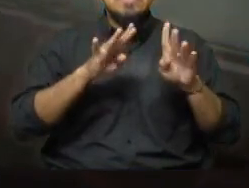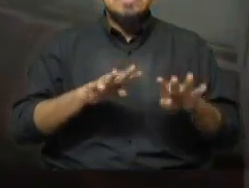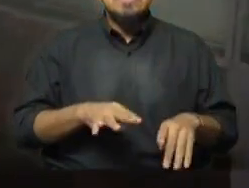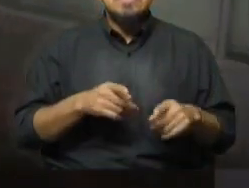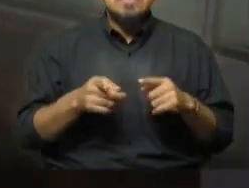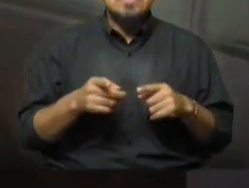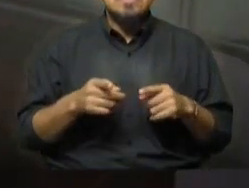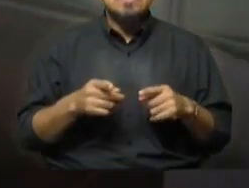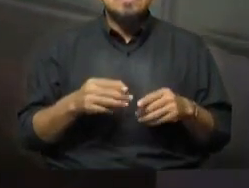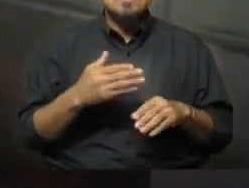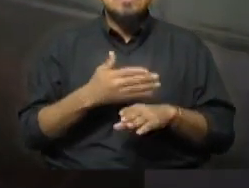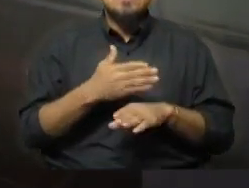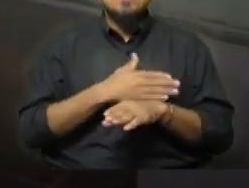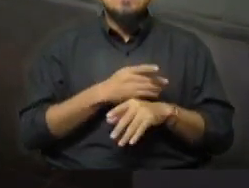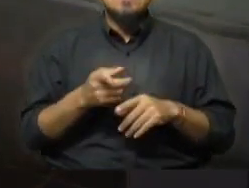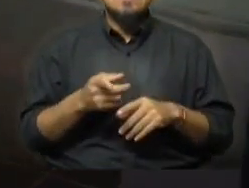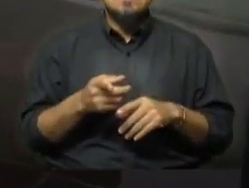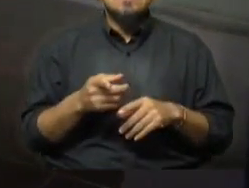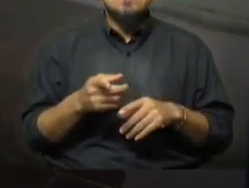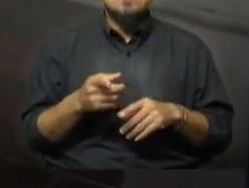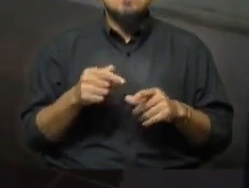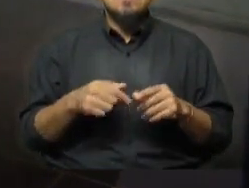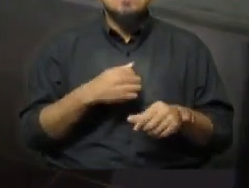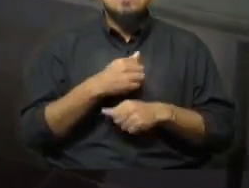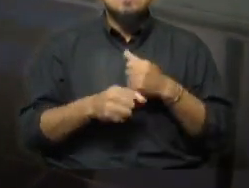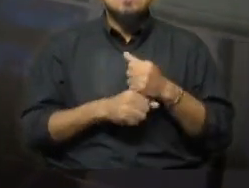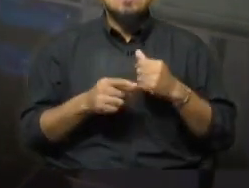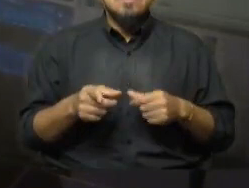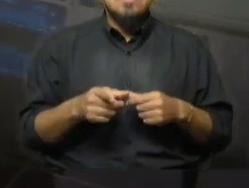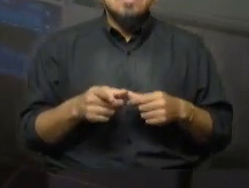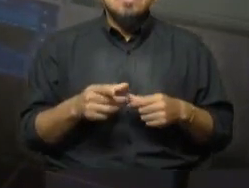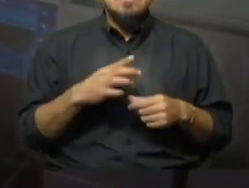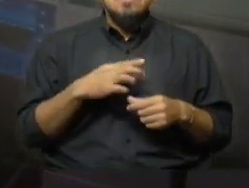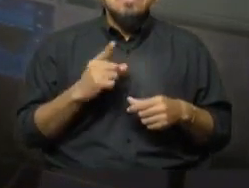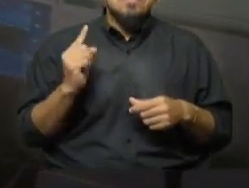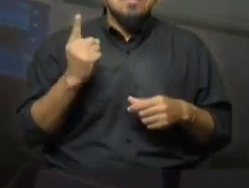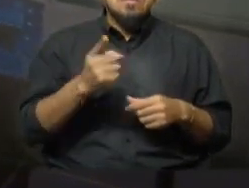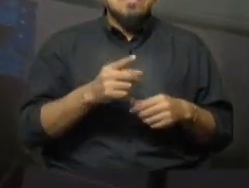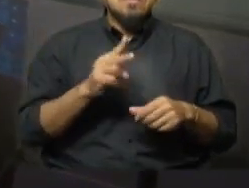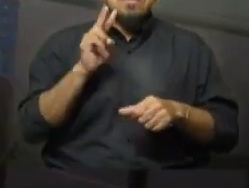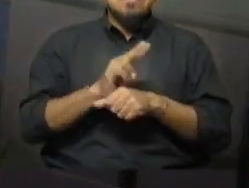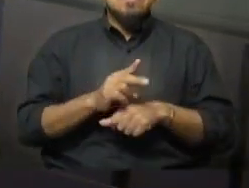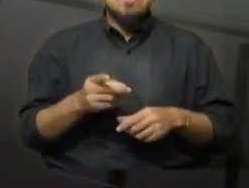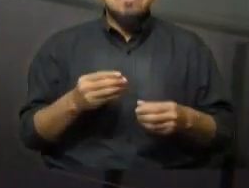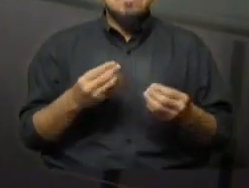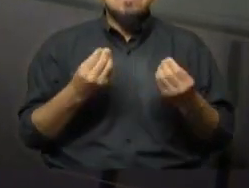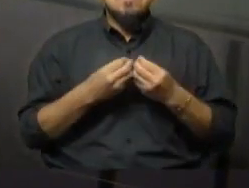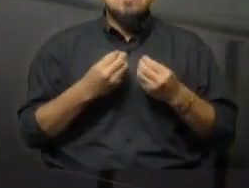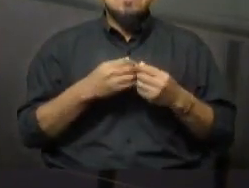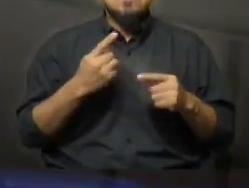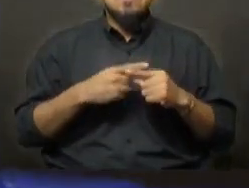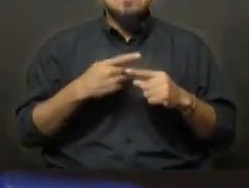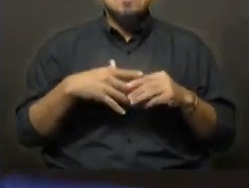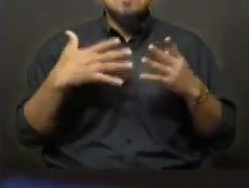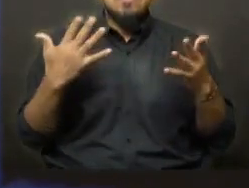en temporadas anteriores, ustedes también, o sea, este año nosotros con los móviles hemos ido a visitar infinidad de festivales